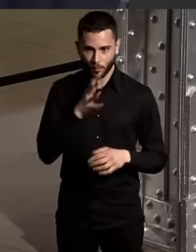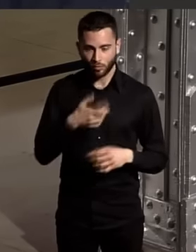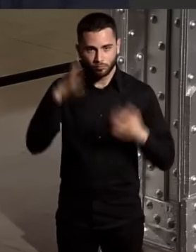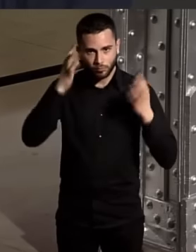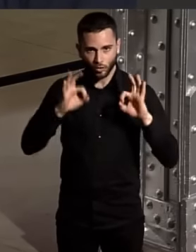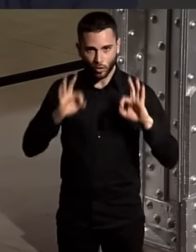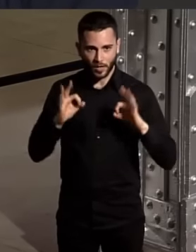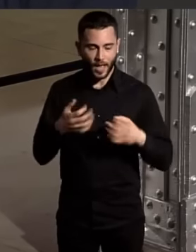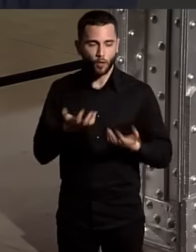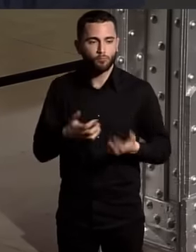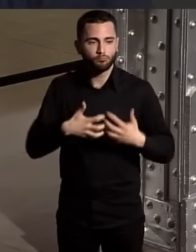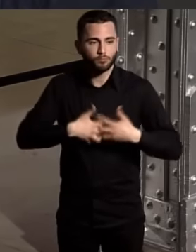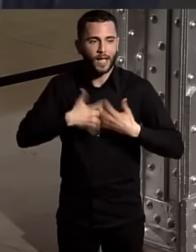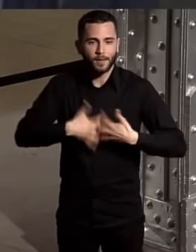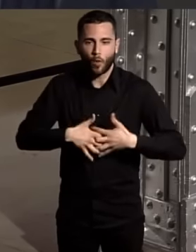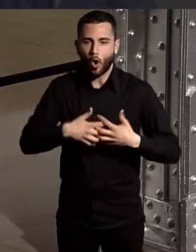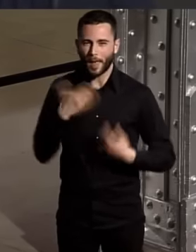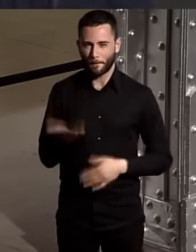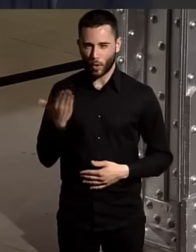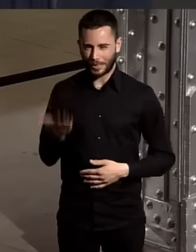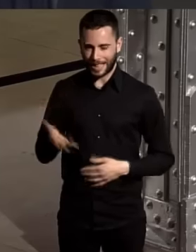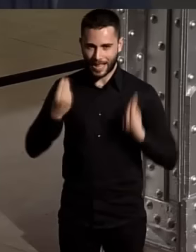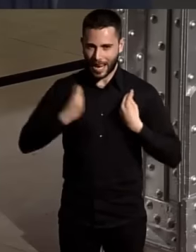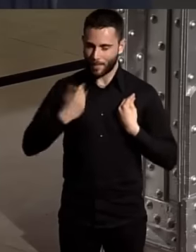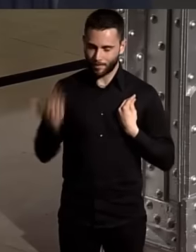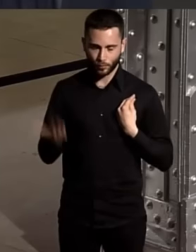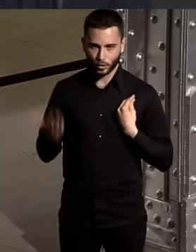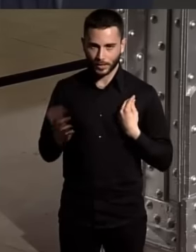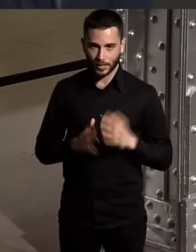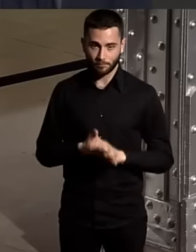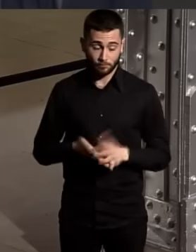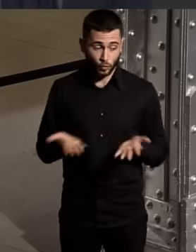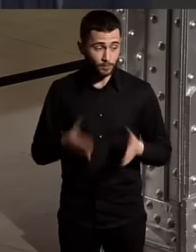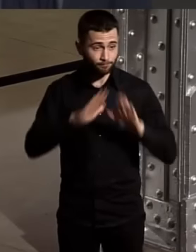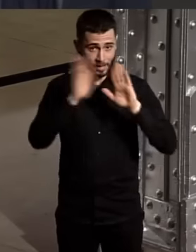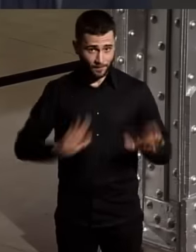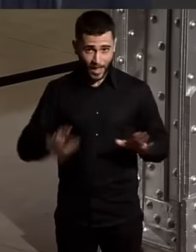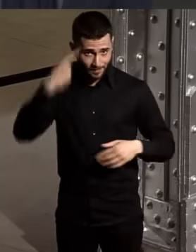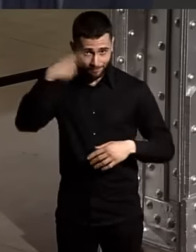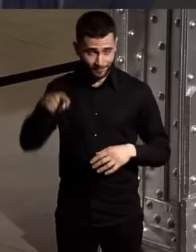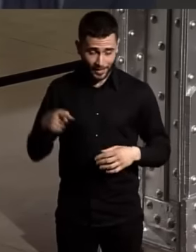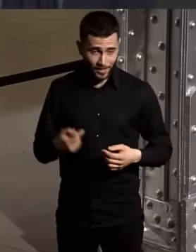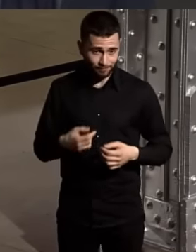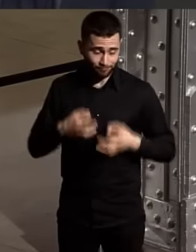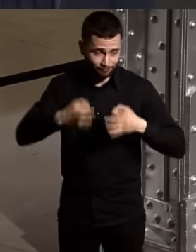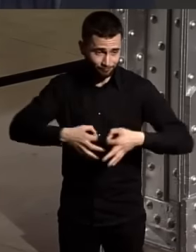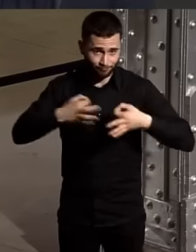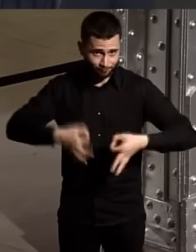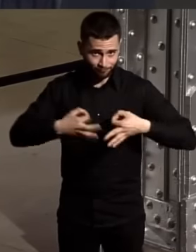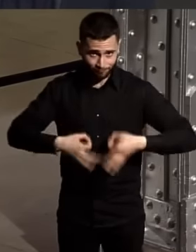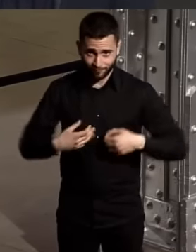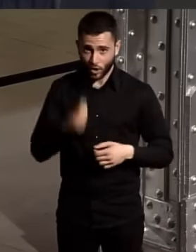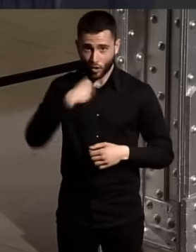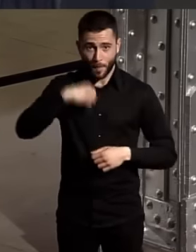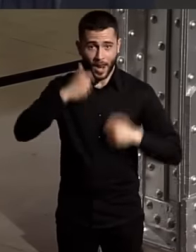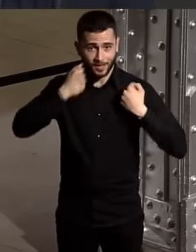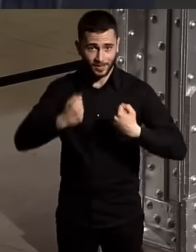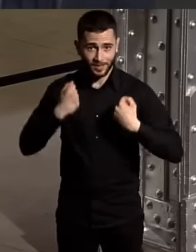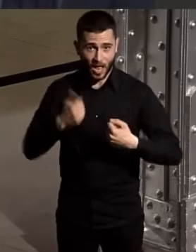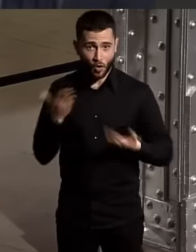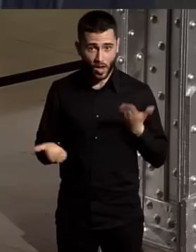mecanismo clave fundamental de la vida no O sea que al final ya sabéis es lo de siempre comer sano no y